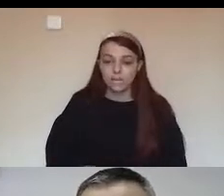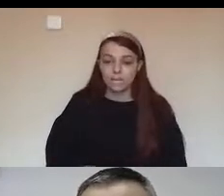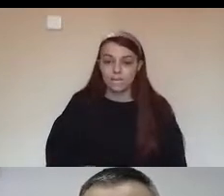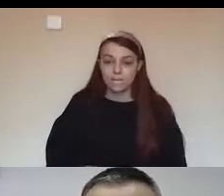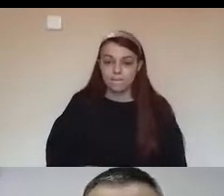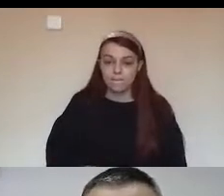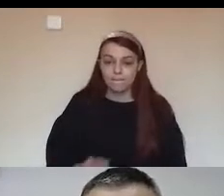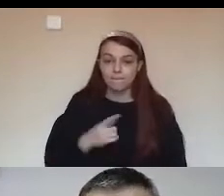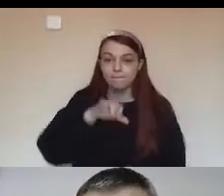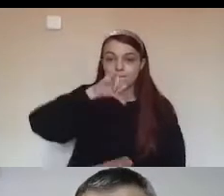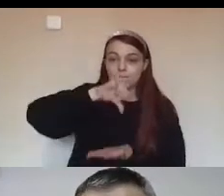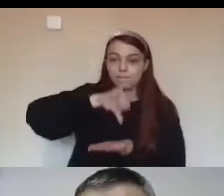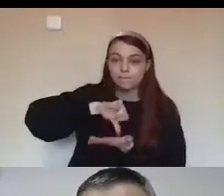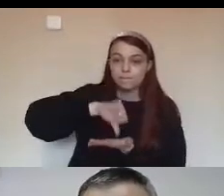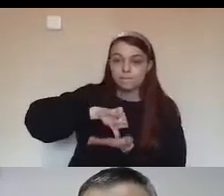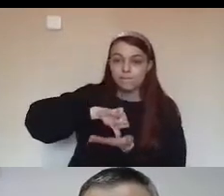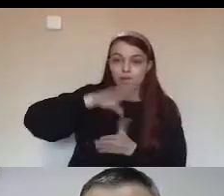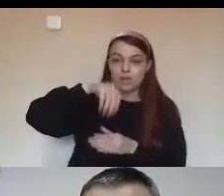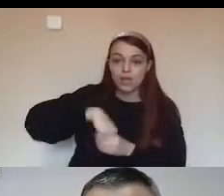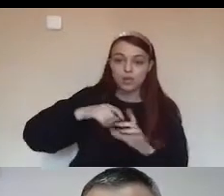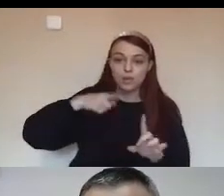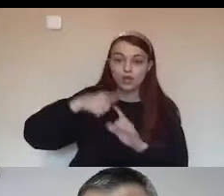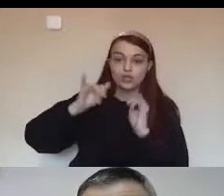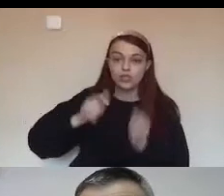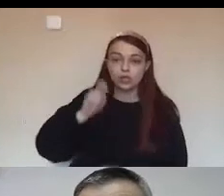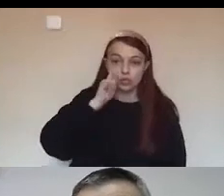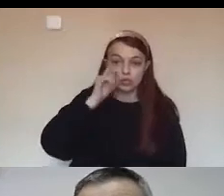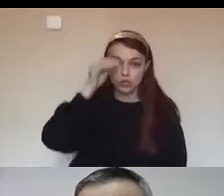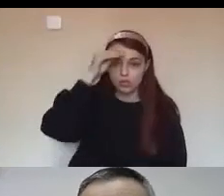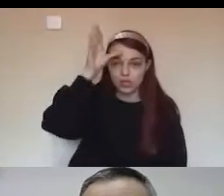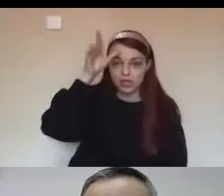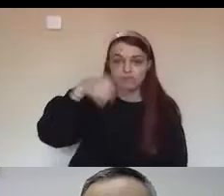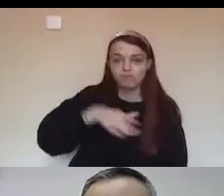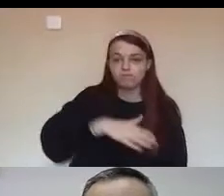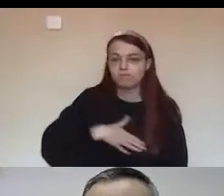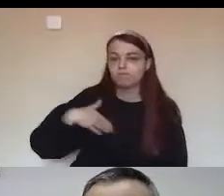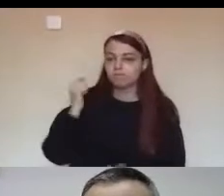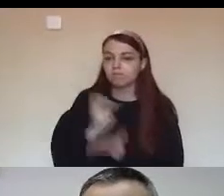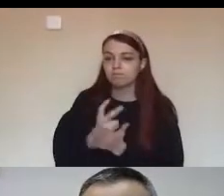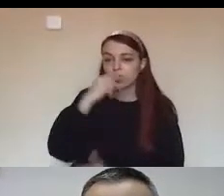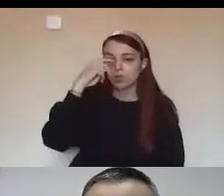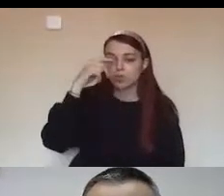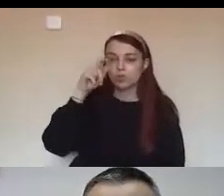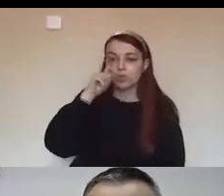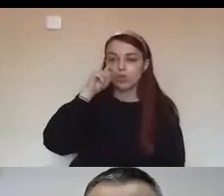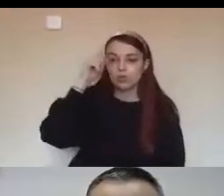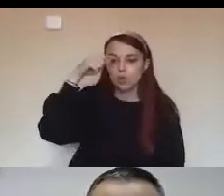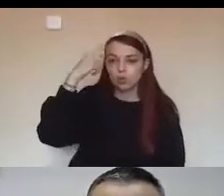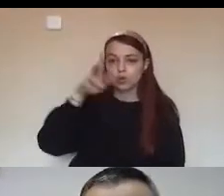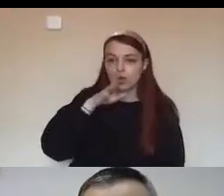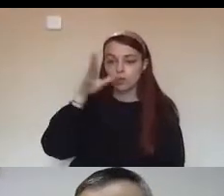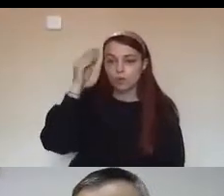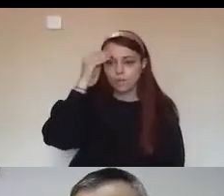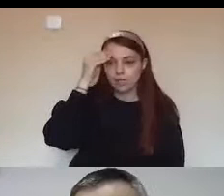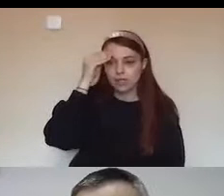una ciudad que dentro de los destinos turísticos inteligentes quiere apostar por el turismo cultural porque entiende que es el